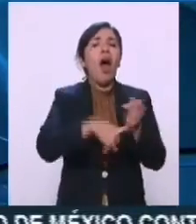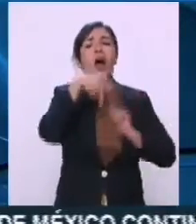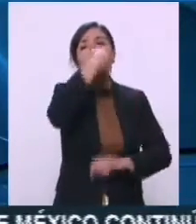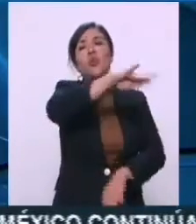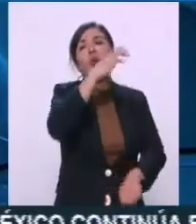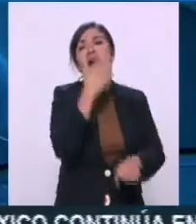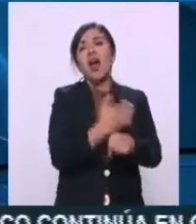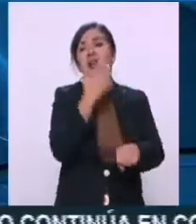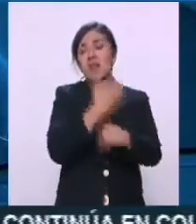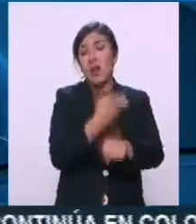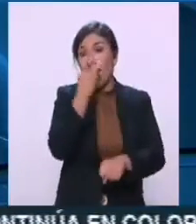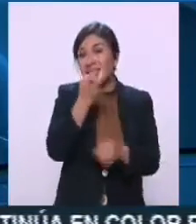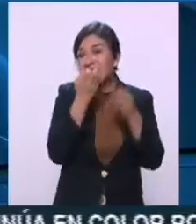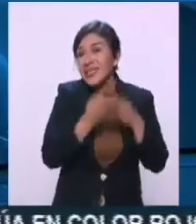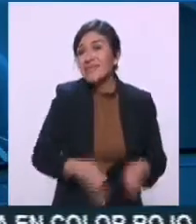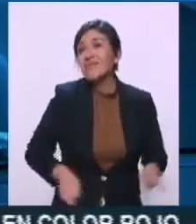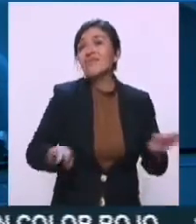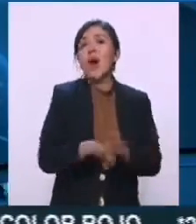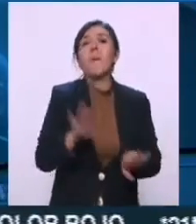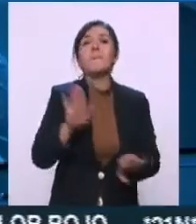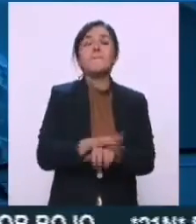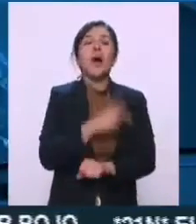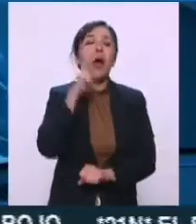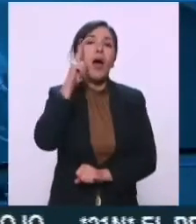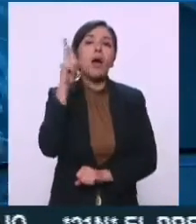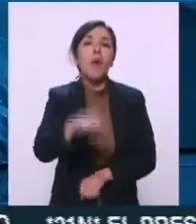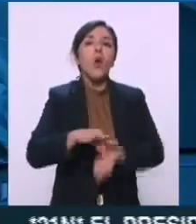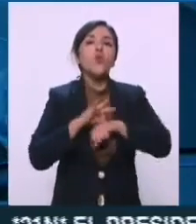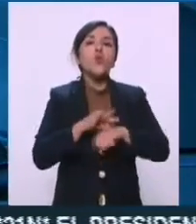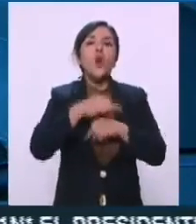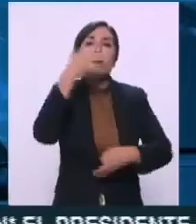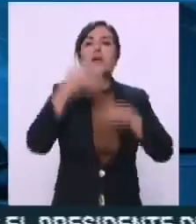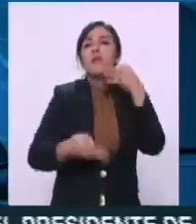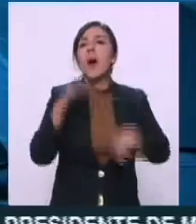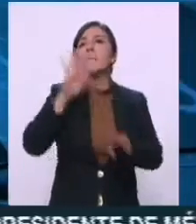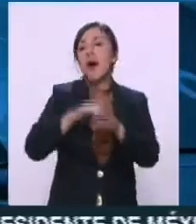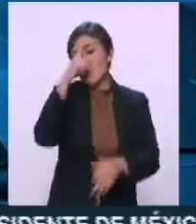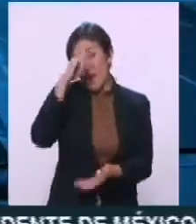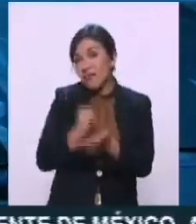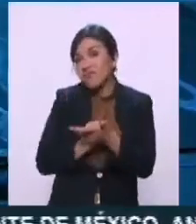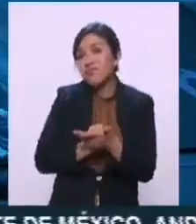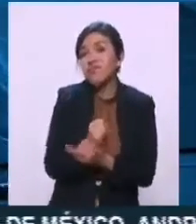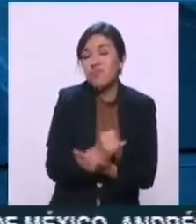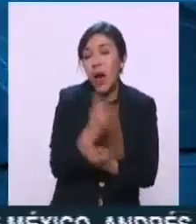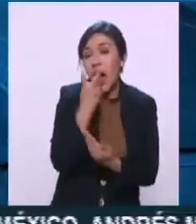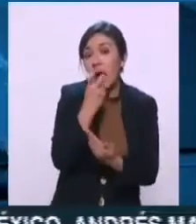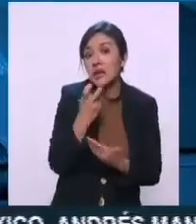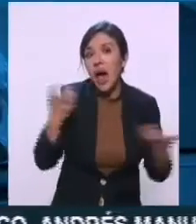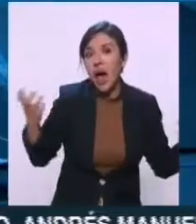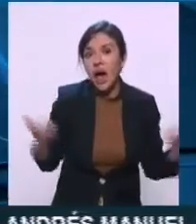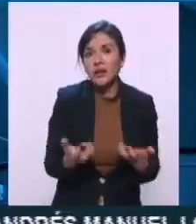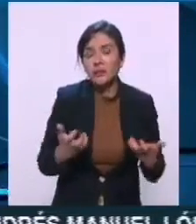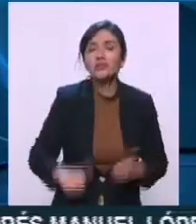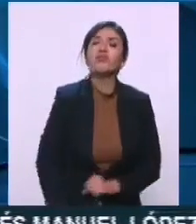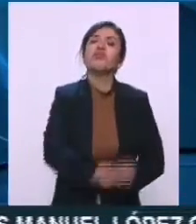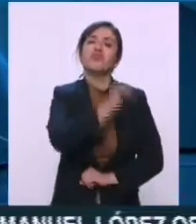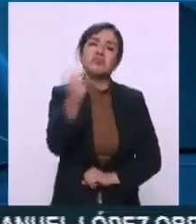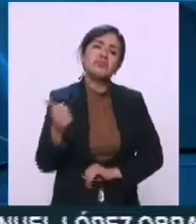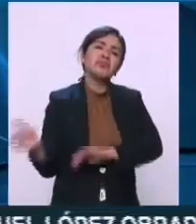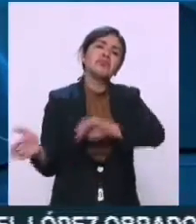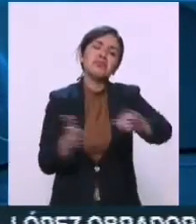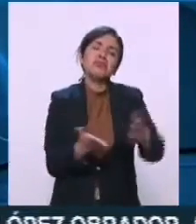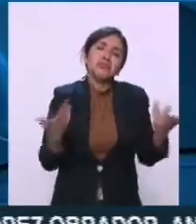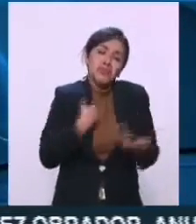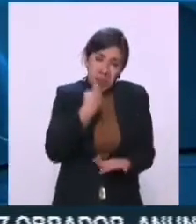Unidos. Esto es muy importante porque le da un valor jurídico determinante, ¿no?, a este hecho. Lo otro, bueno,